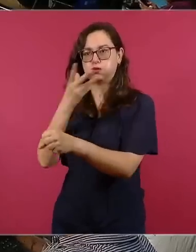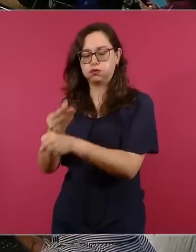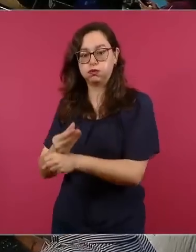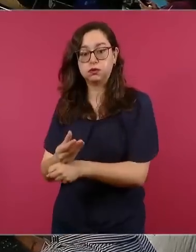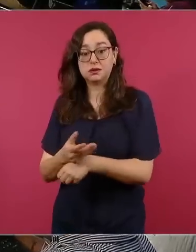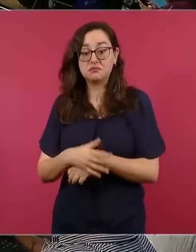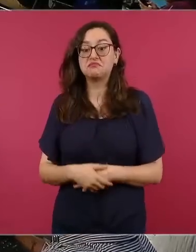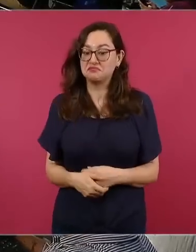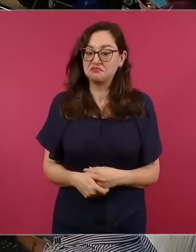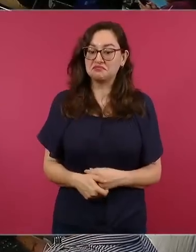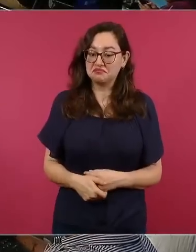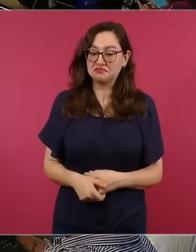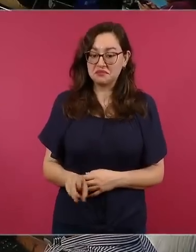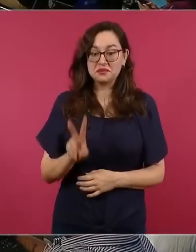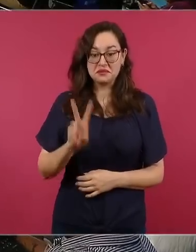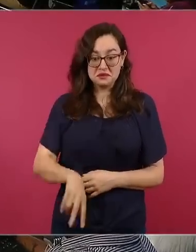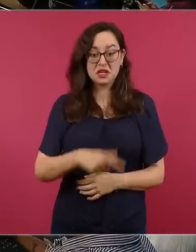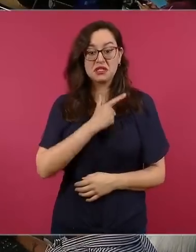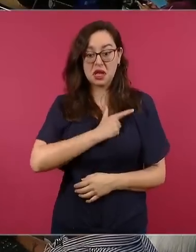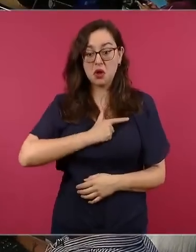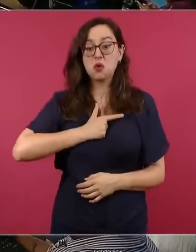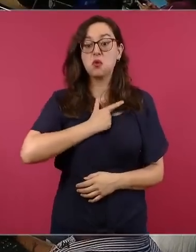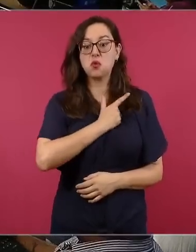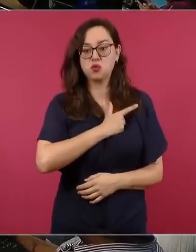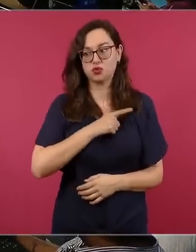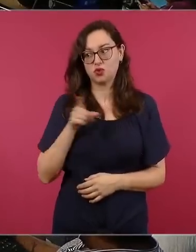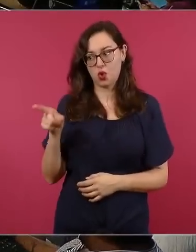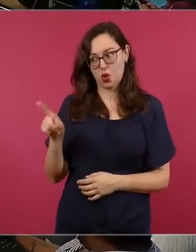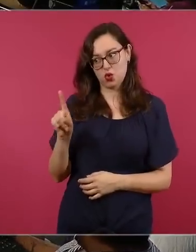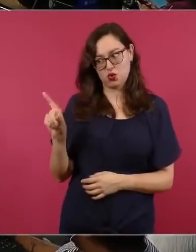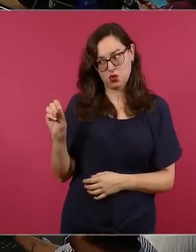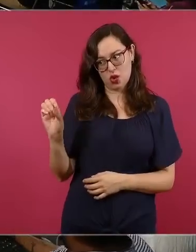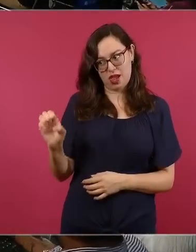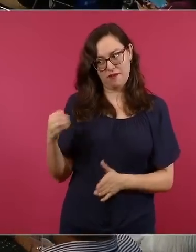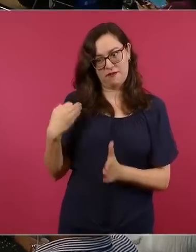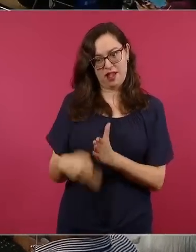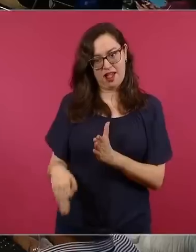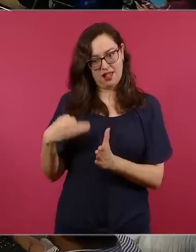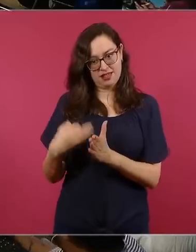mencionó Zoé, pero aparte de